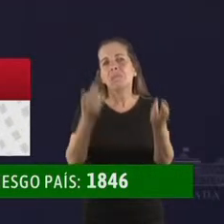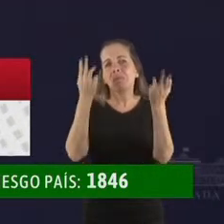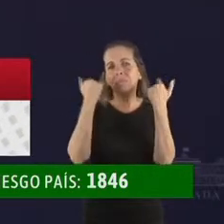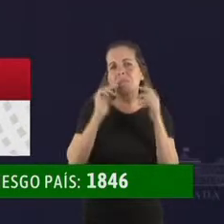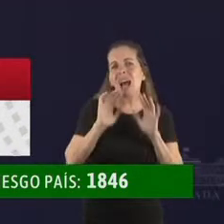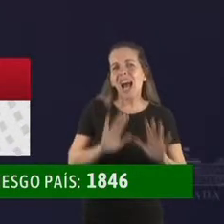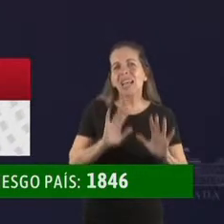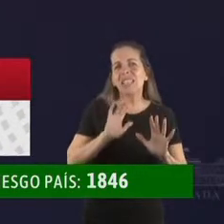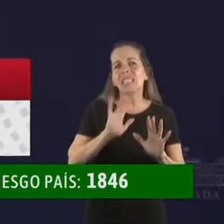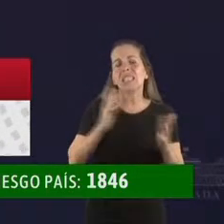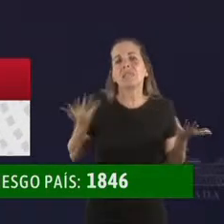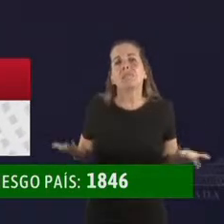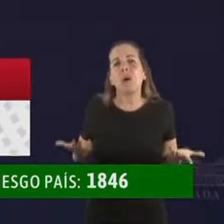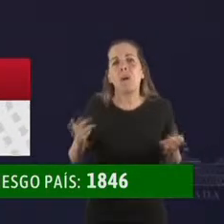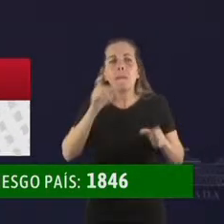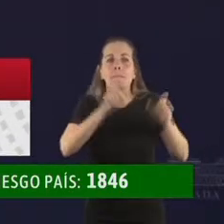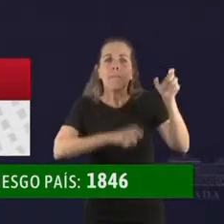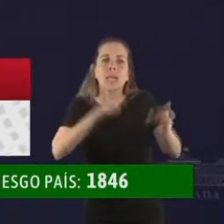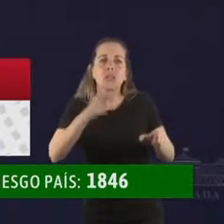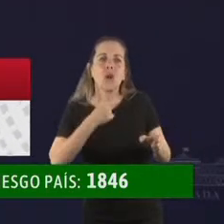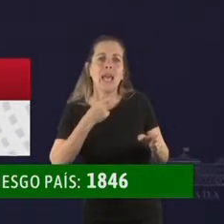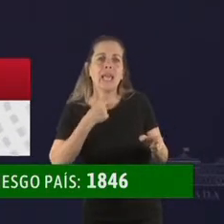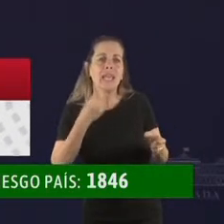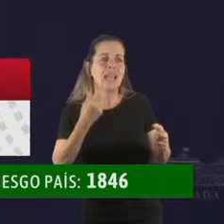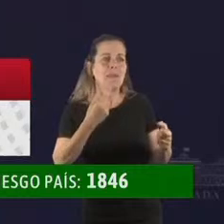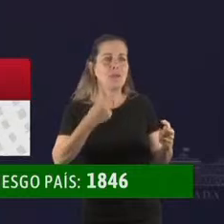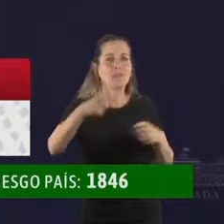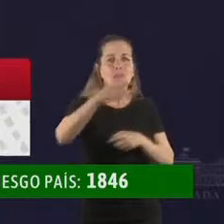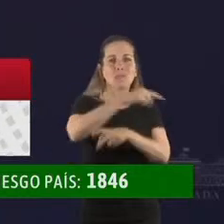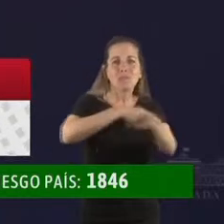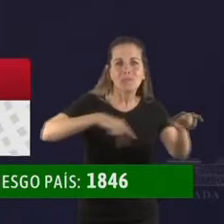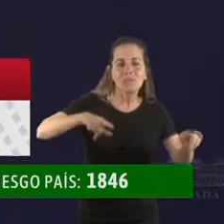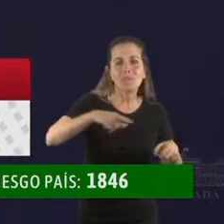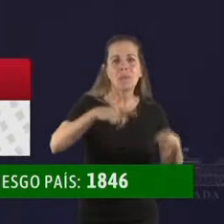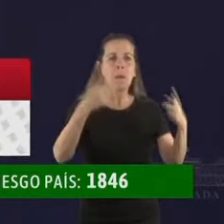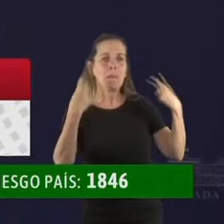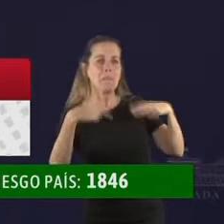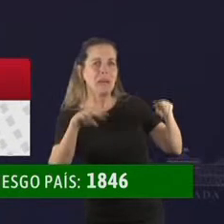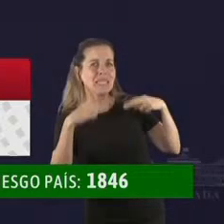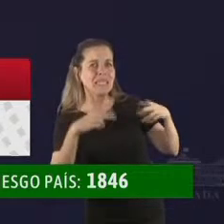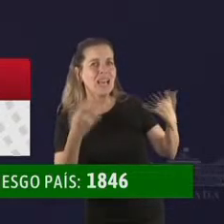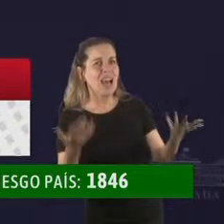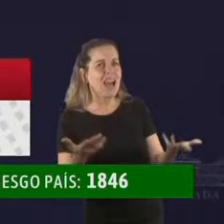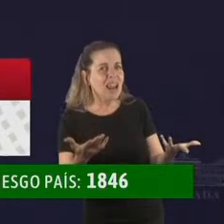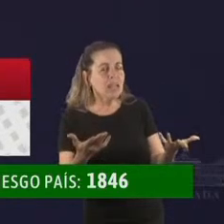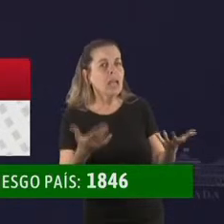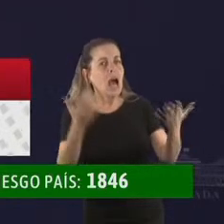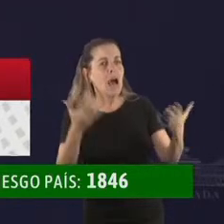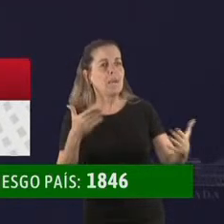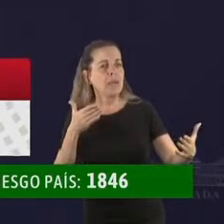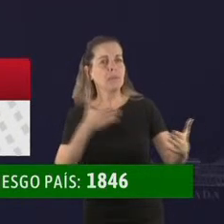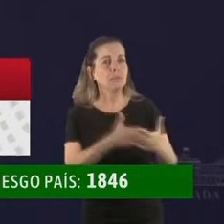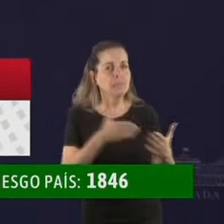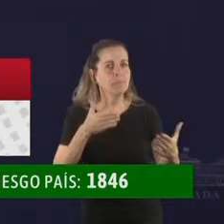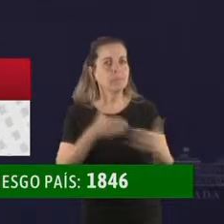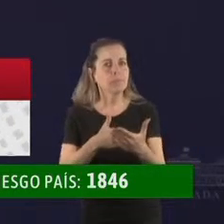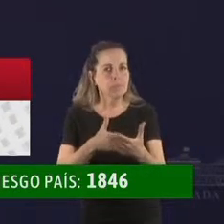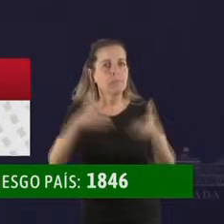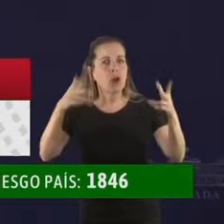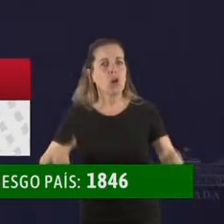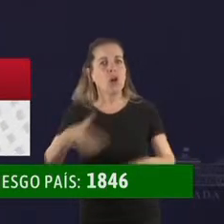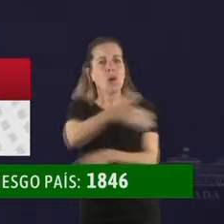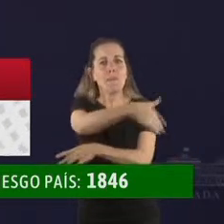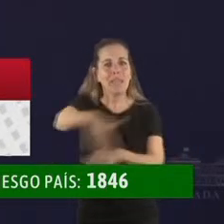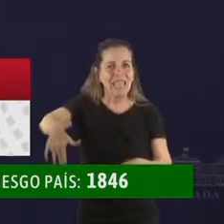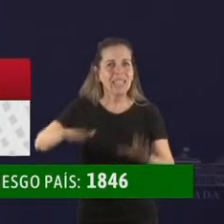los que queríamos pasear sin que el tránsito se nos interrumpa y sin que se nos impida el paso y es difícil desacostumbrar